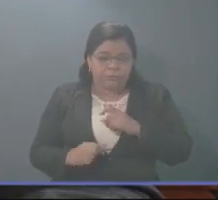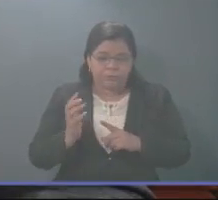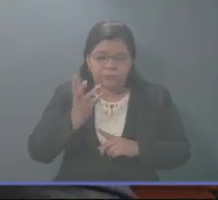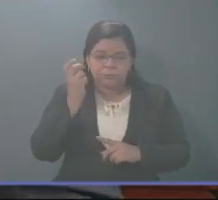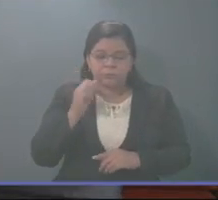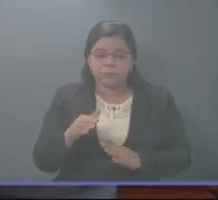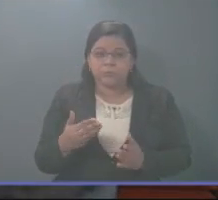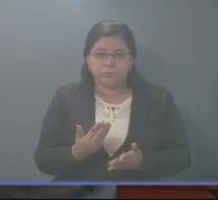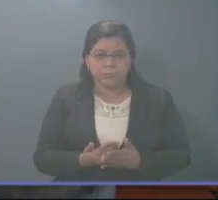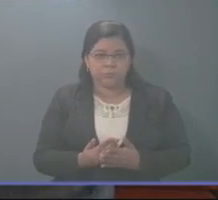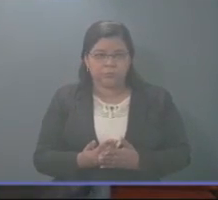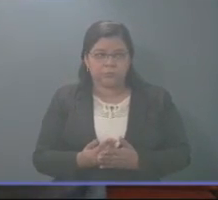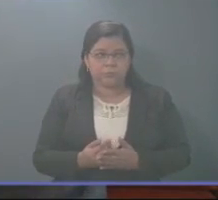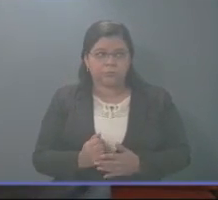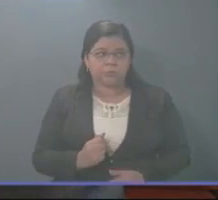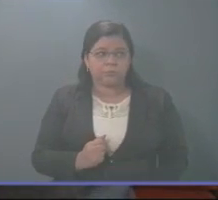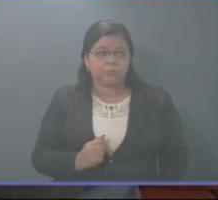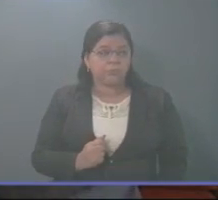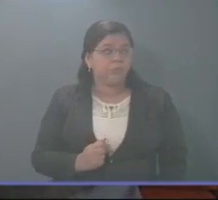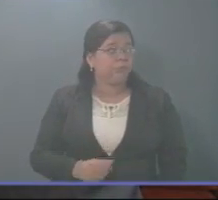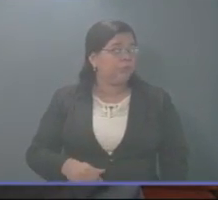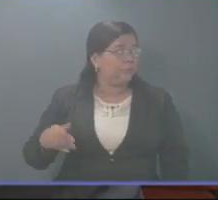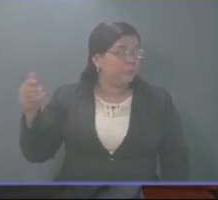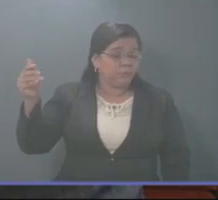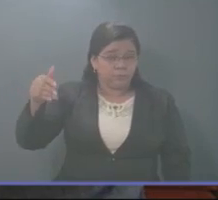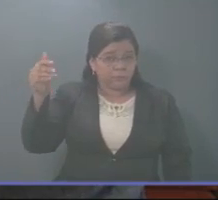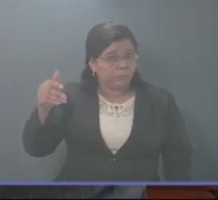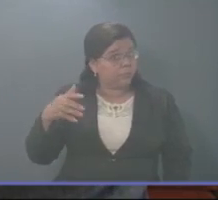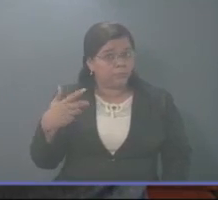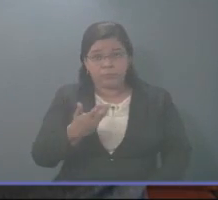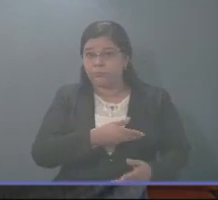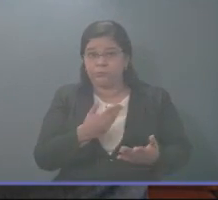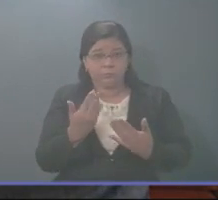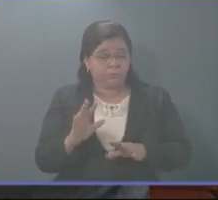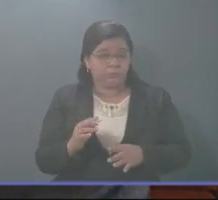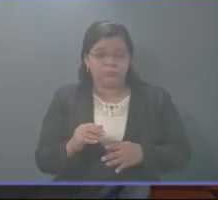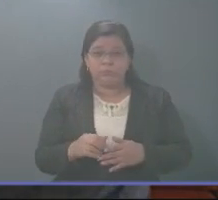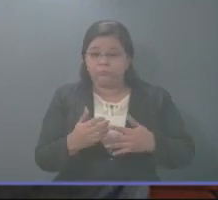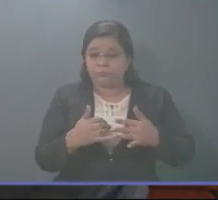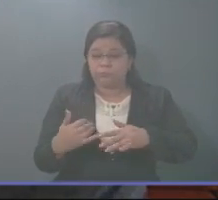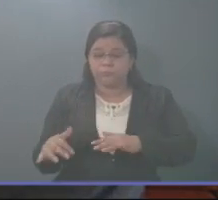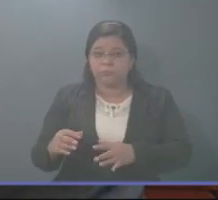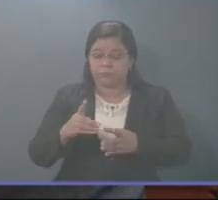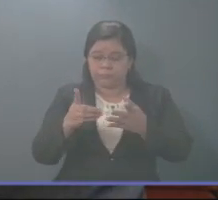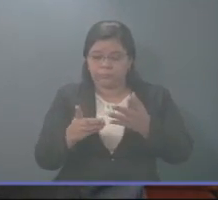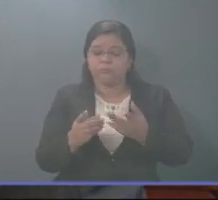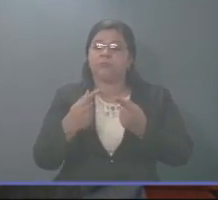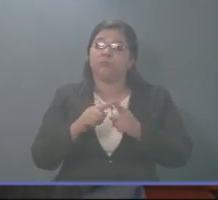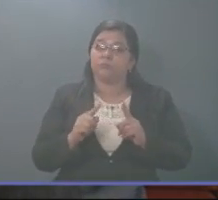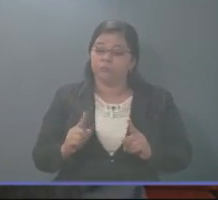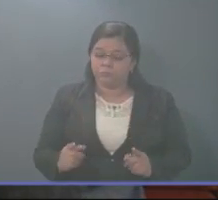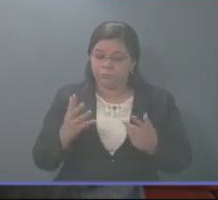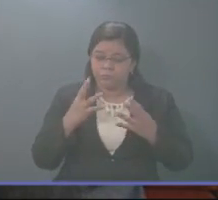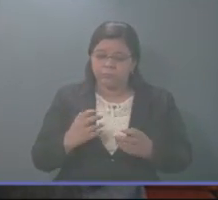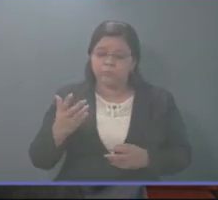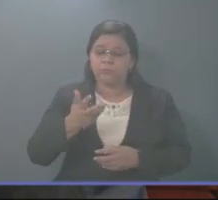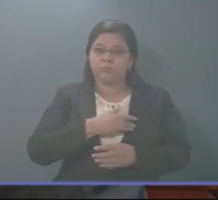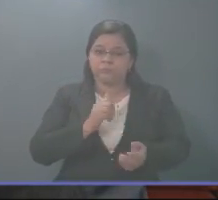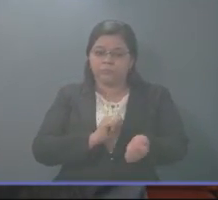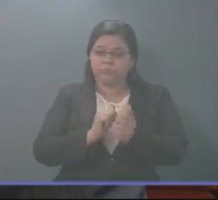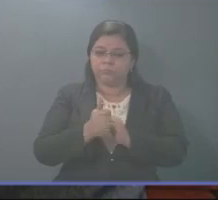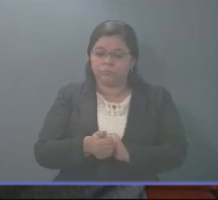objetivo. La educación no la vamos a reactivar por decreto, yo estoy claro de eso, sin embargo estamos dando un paso